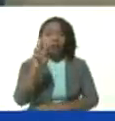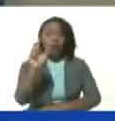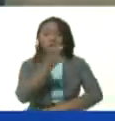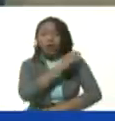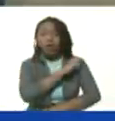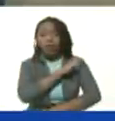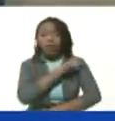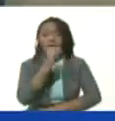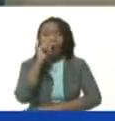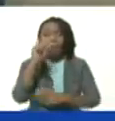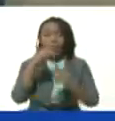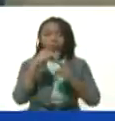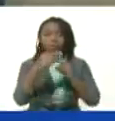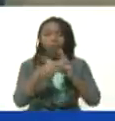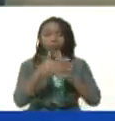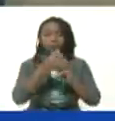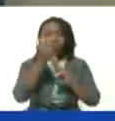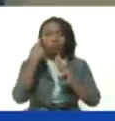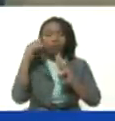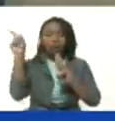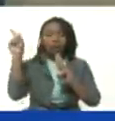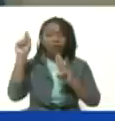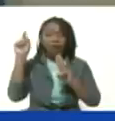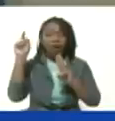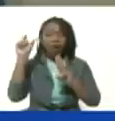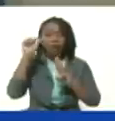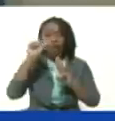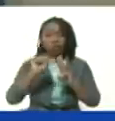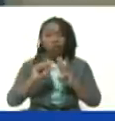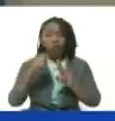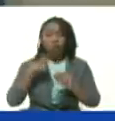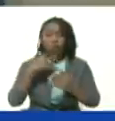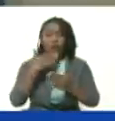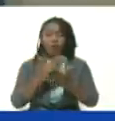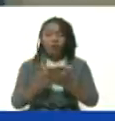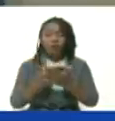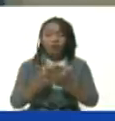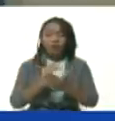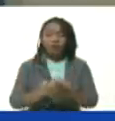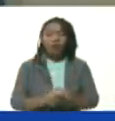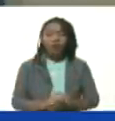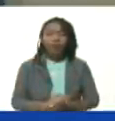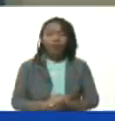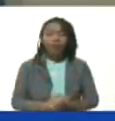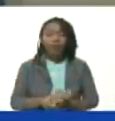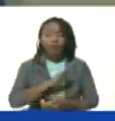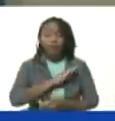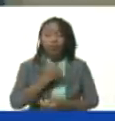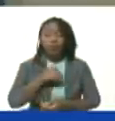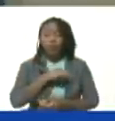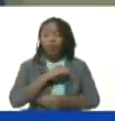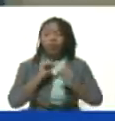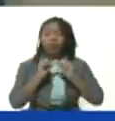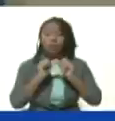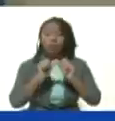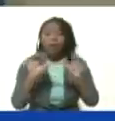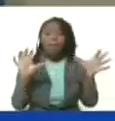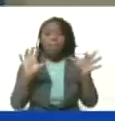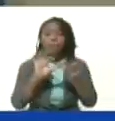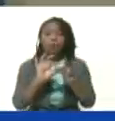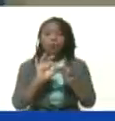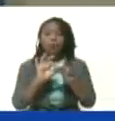empresa Ronava, allá en Boleíta Sur, les agradezco, de verdad, tenemos que nosotros continuar